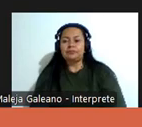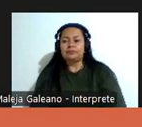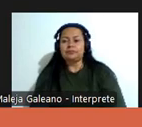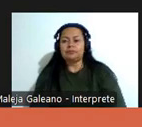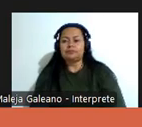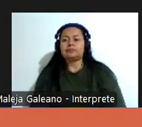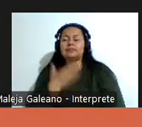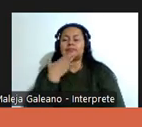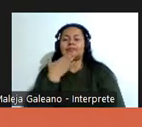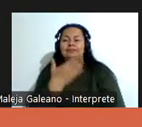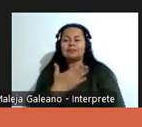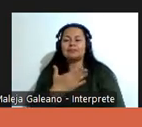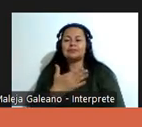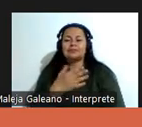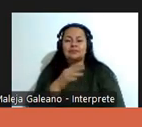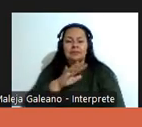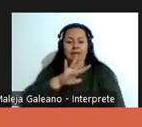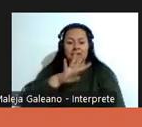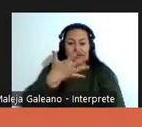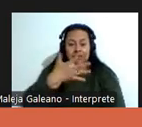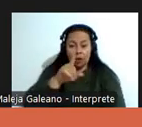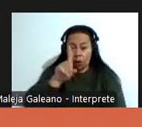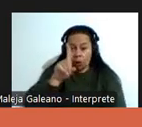Gracias. ¿Ven el 5 y el 6?